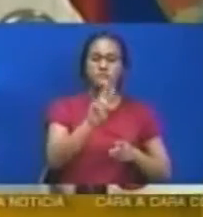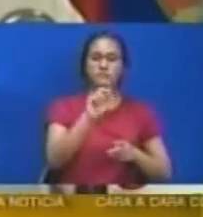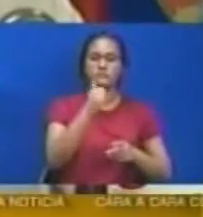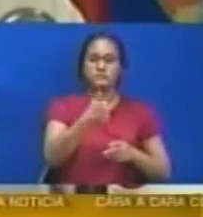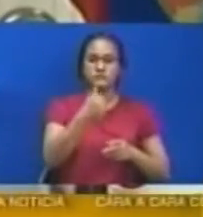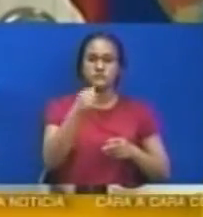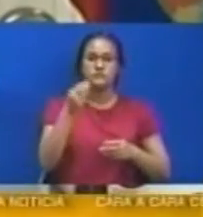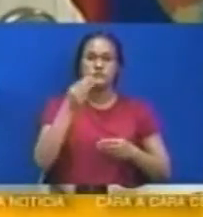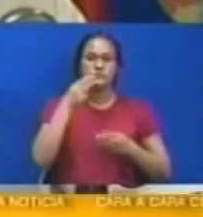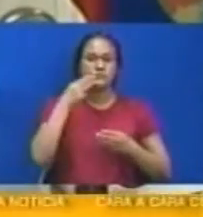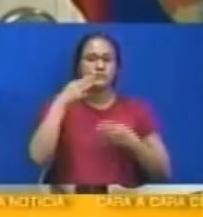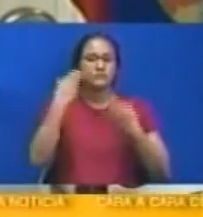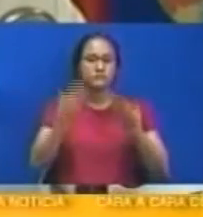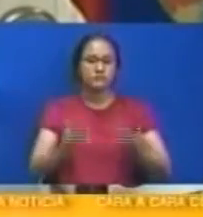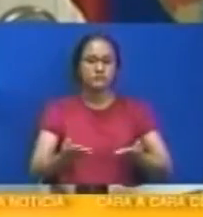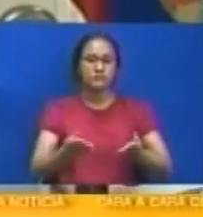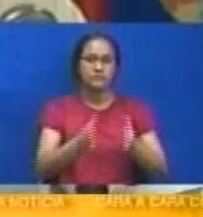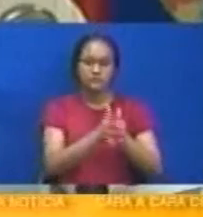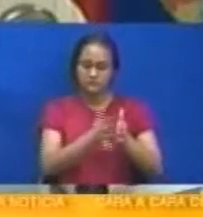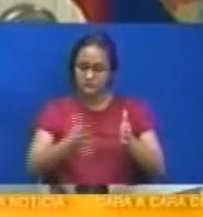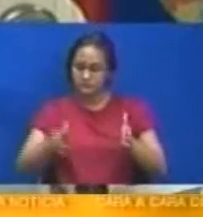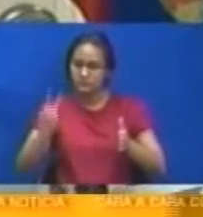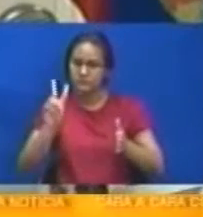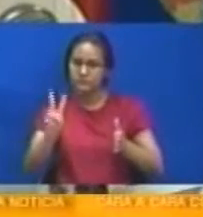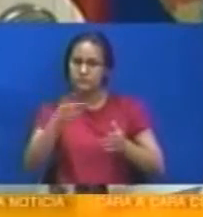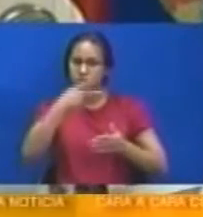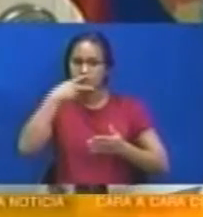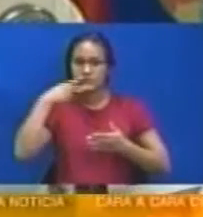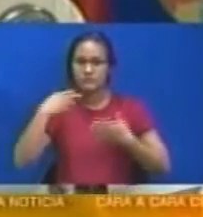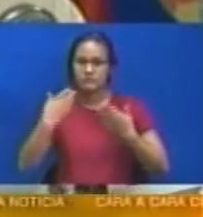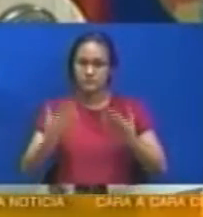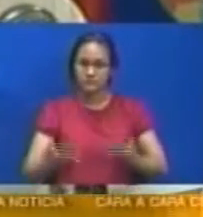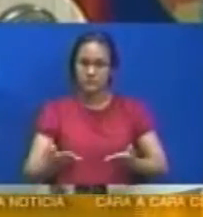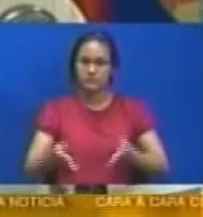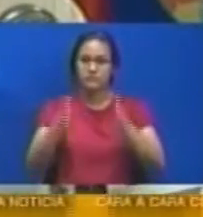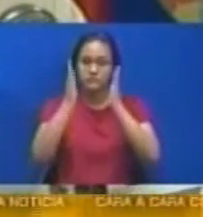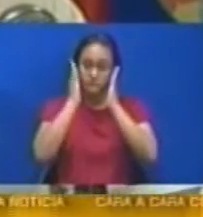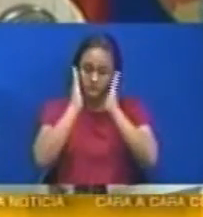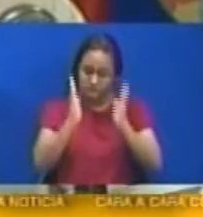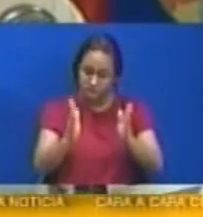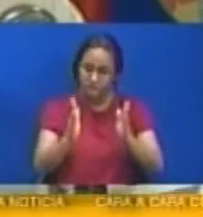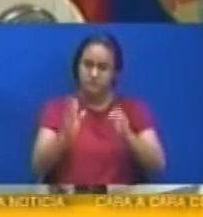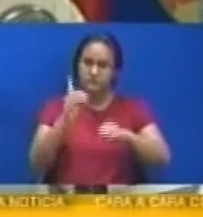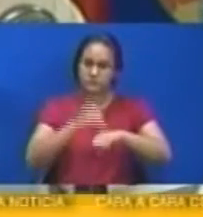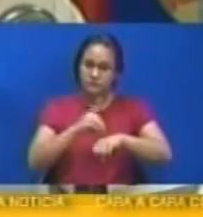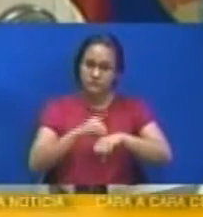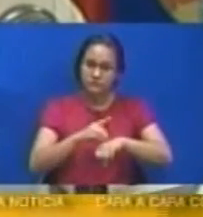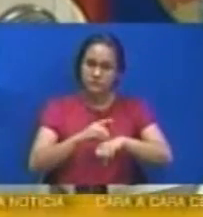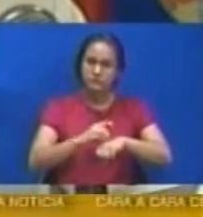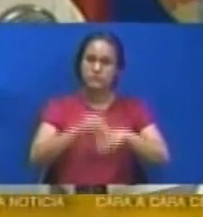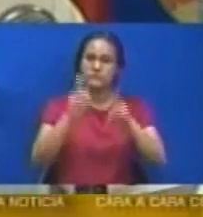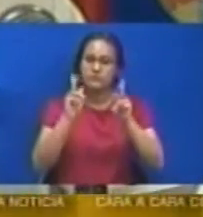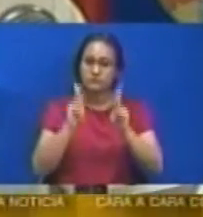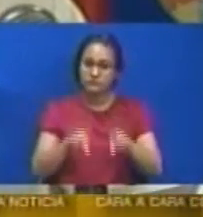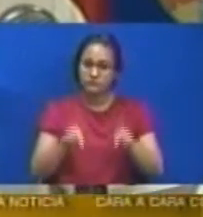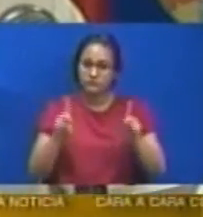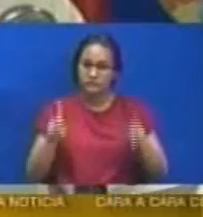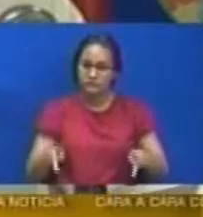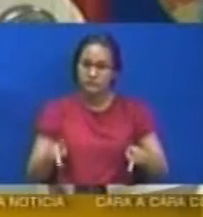Hemos atendido y dado de seguimiento responsable y cuidadoso a